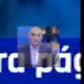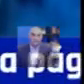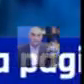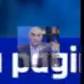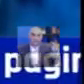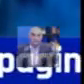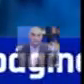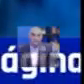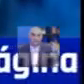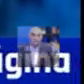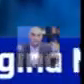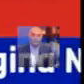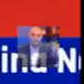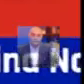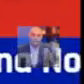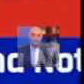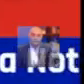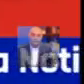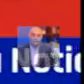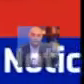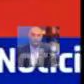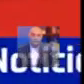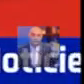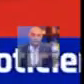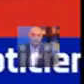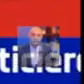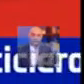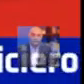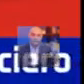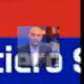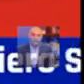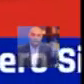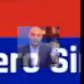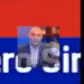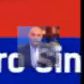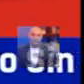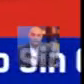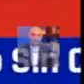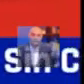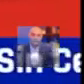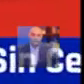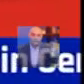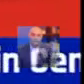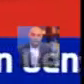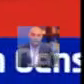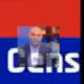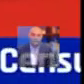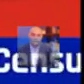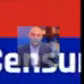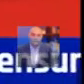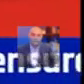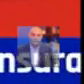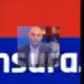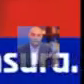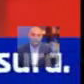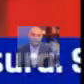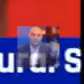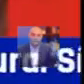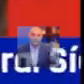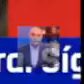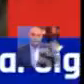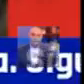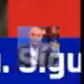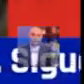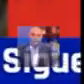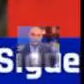no están desgarrándose las vestiduras, son los mismos hermanos haitianos maltratados en el sur, los que están